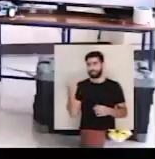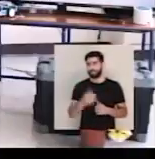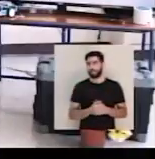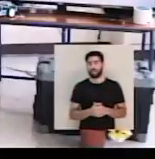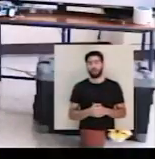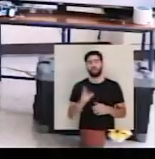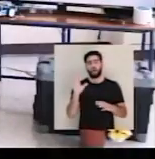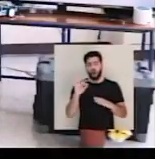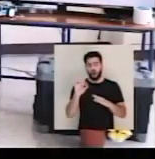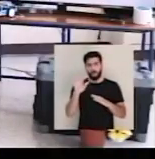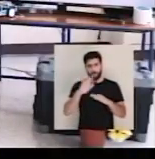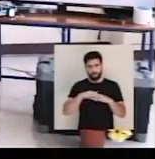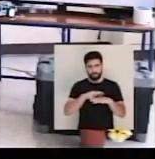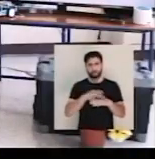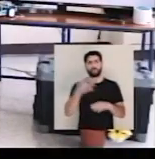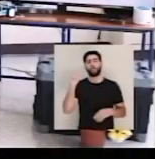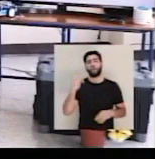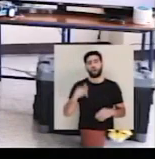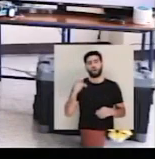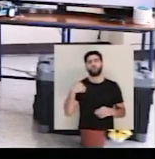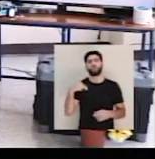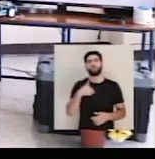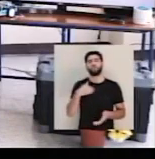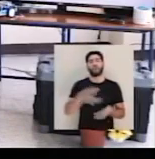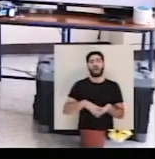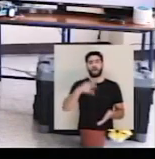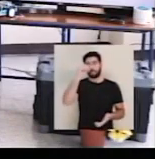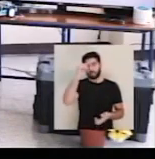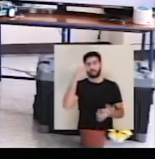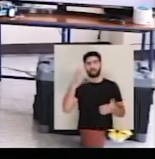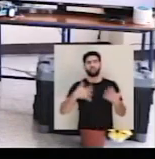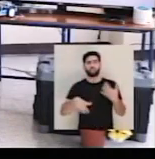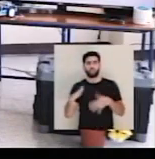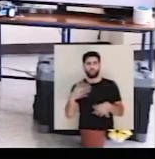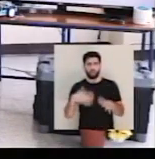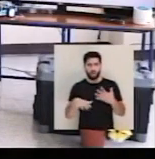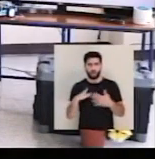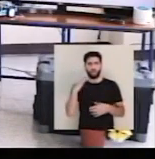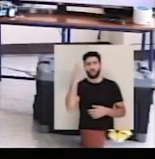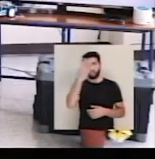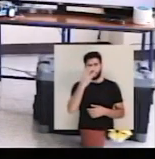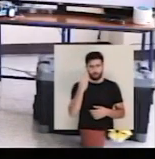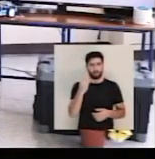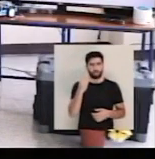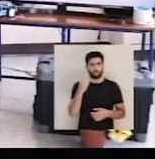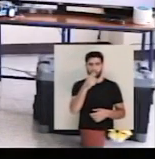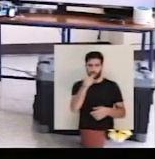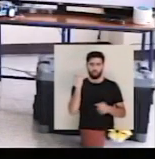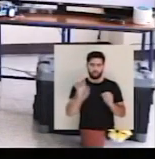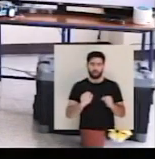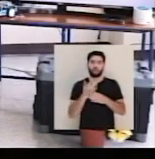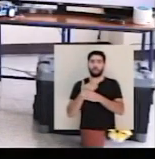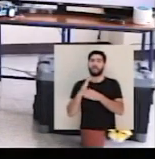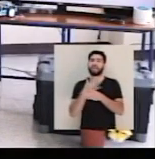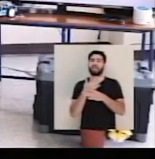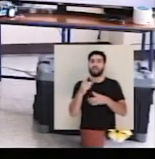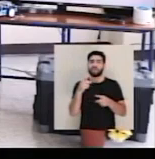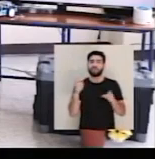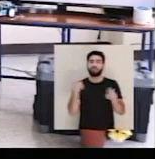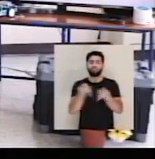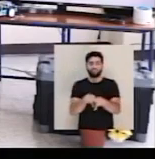Hoy vamos a aprender un juego muy bonito para que ustedes lo jueguen allá en casa con todos los miembros que se encuentran de su